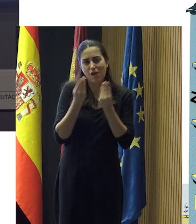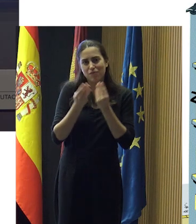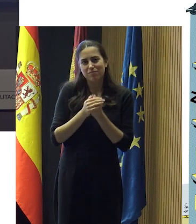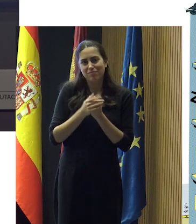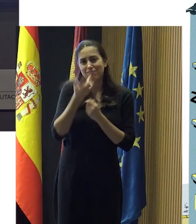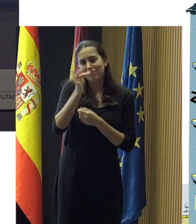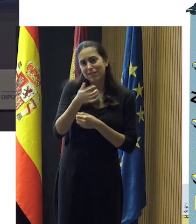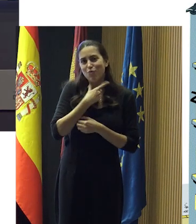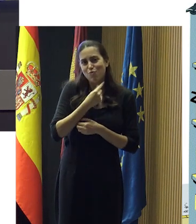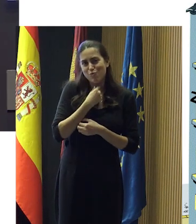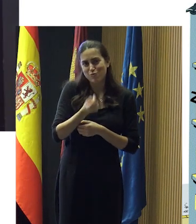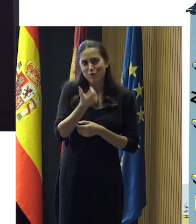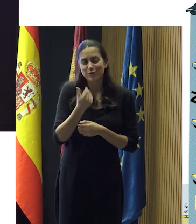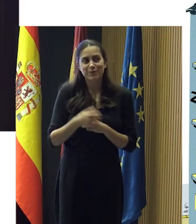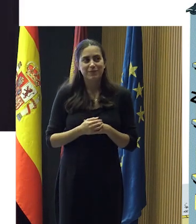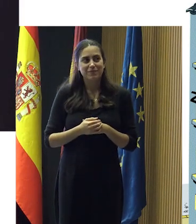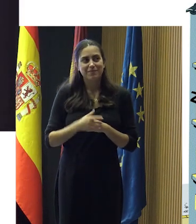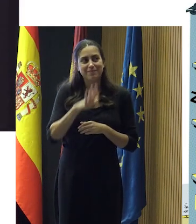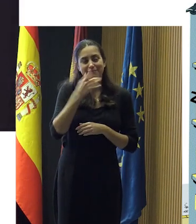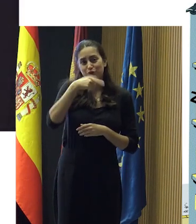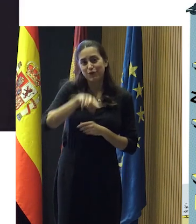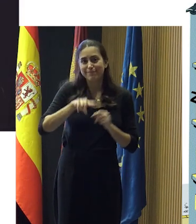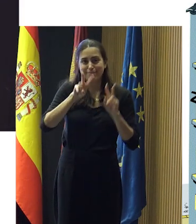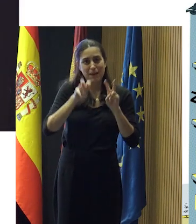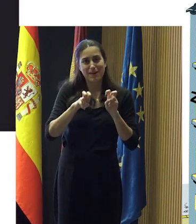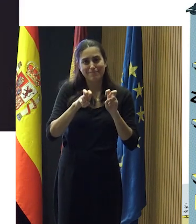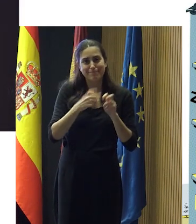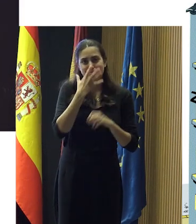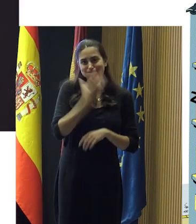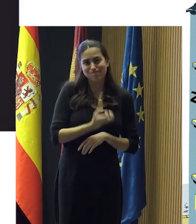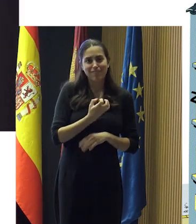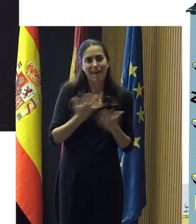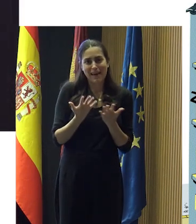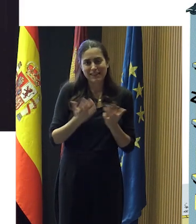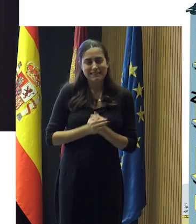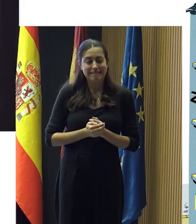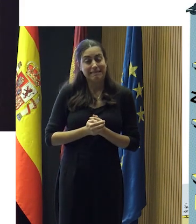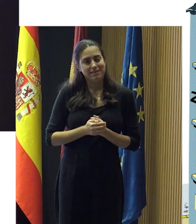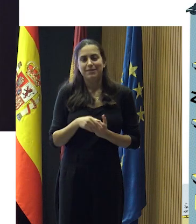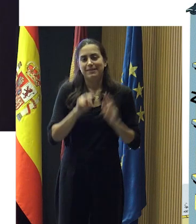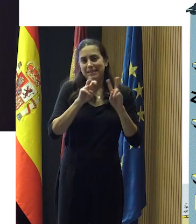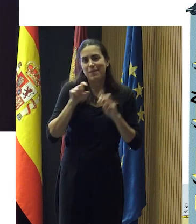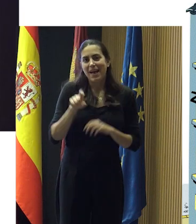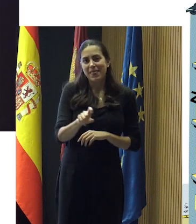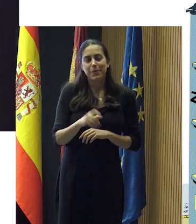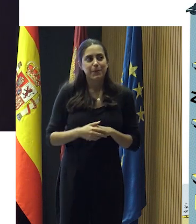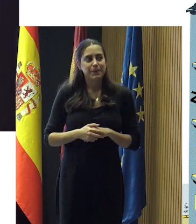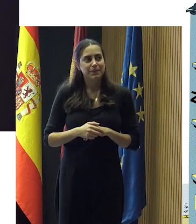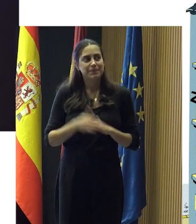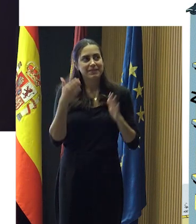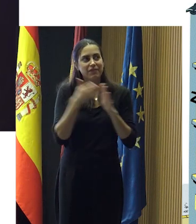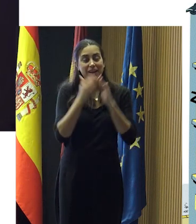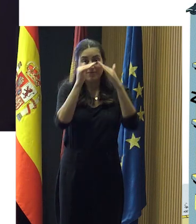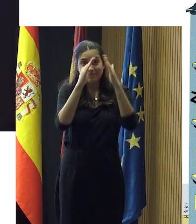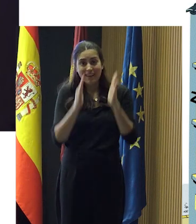humor, en esto, que estamos así hablando de cosas muy, muy serias, ¿no? Digamos que ese microambiente tumoral, ese sitio donde viven